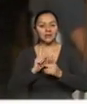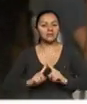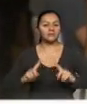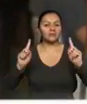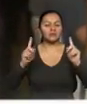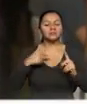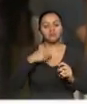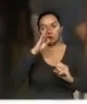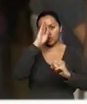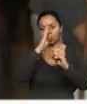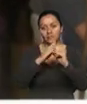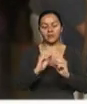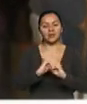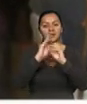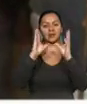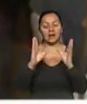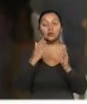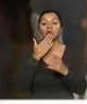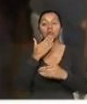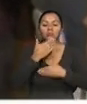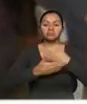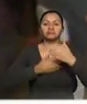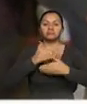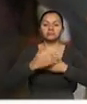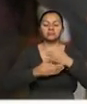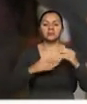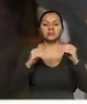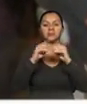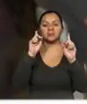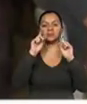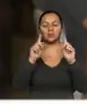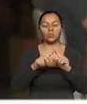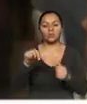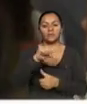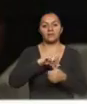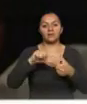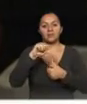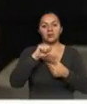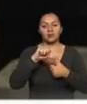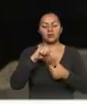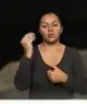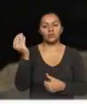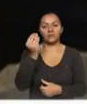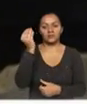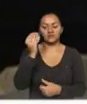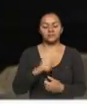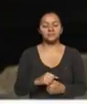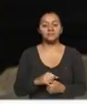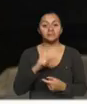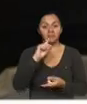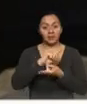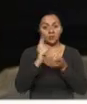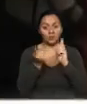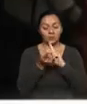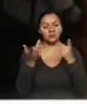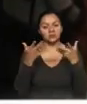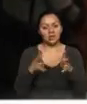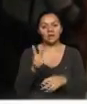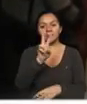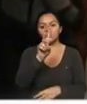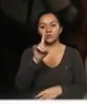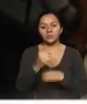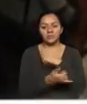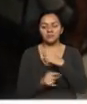que tiene un objetivo claro, y es la construcción de lo que va a ser el Pacto Iberoamericano de Juventud. Estos encuentros se han desarrollado en